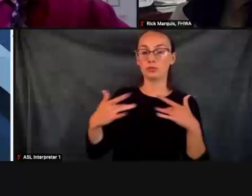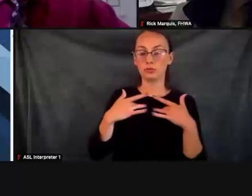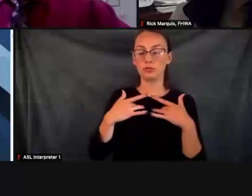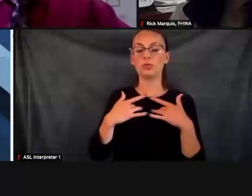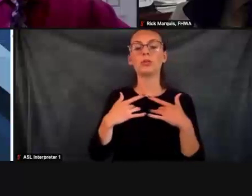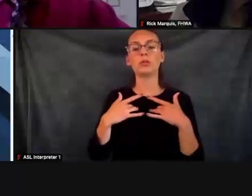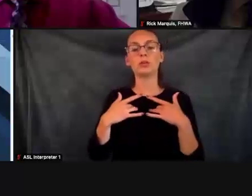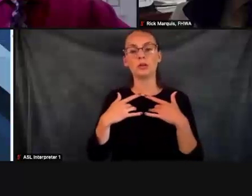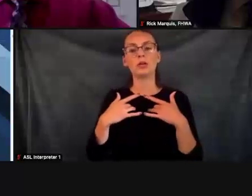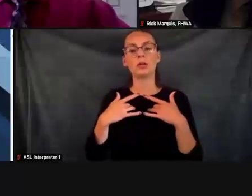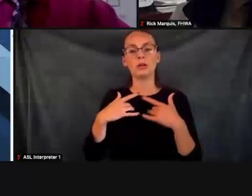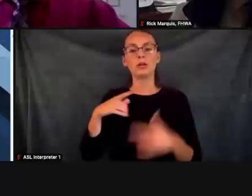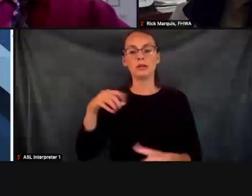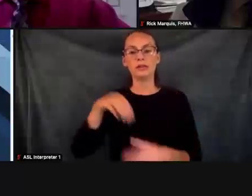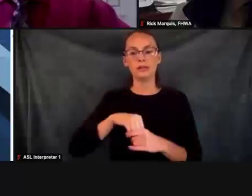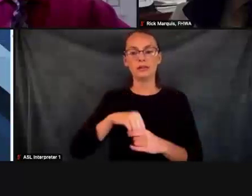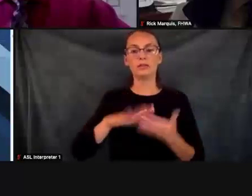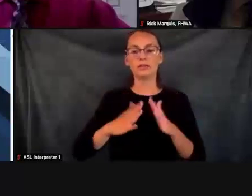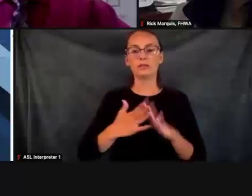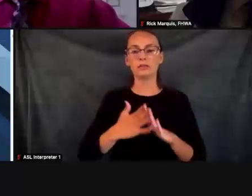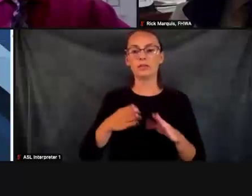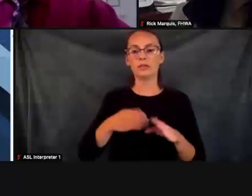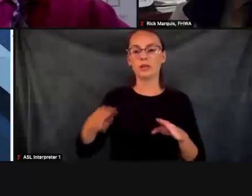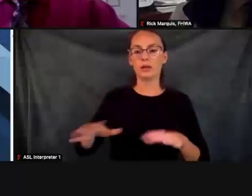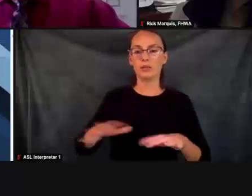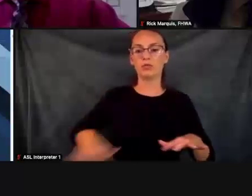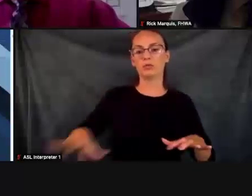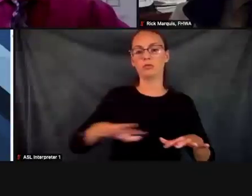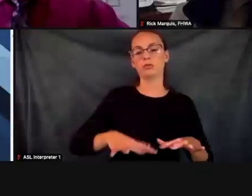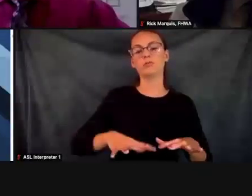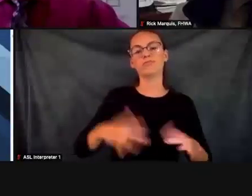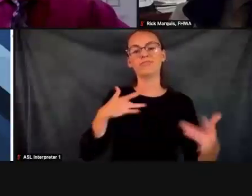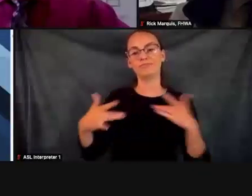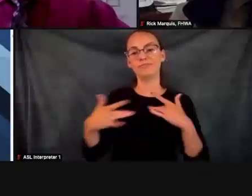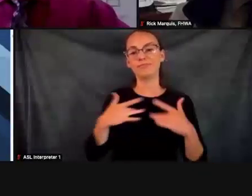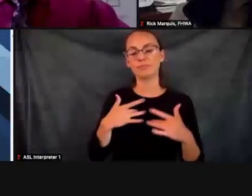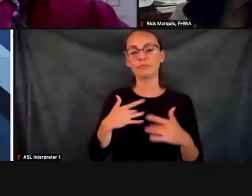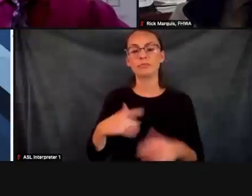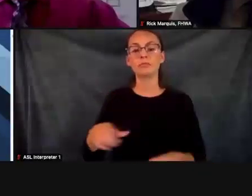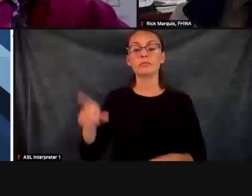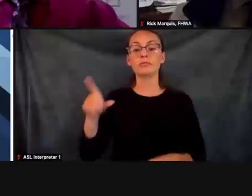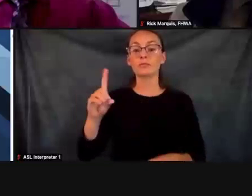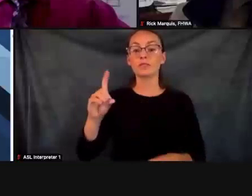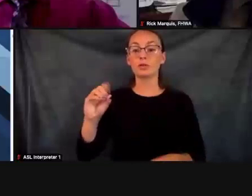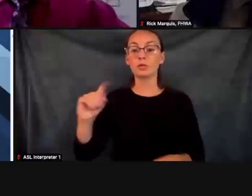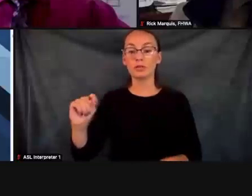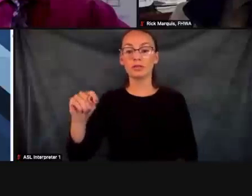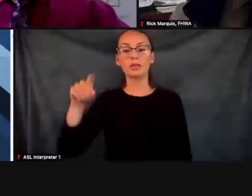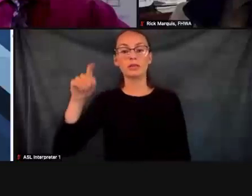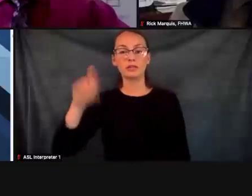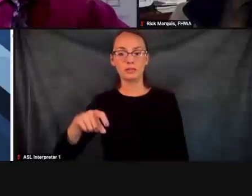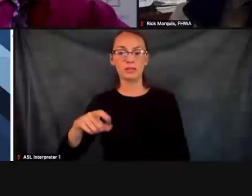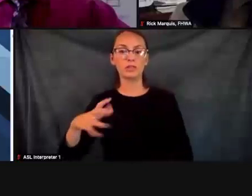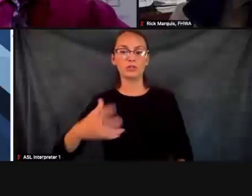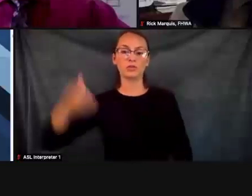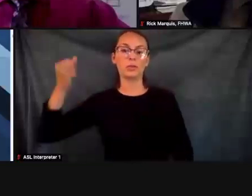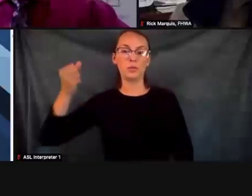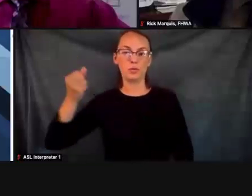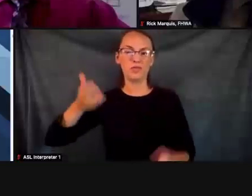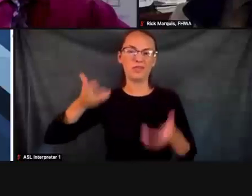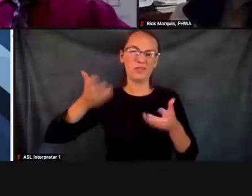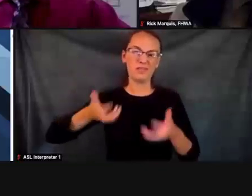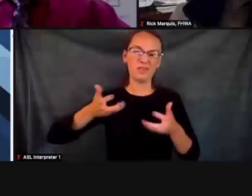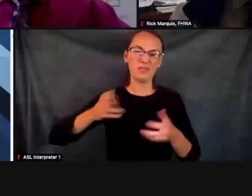Y es una preocupación en los vecindarios durante la construcción. Hay que quitar